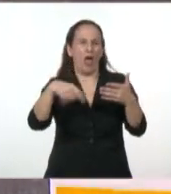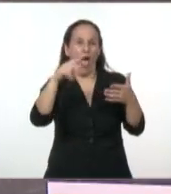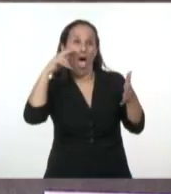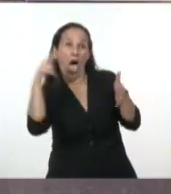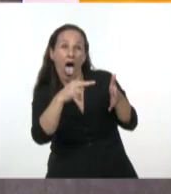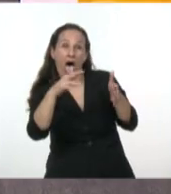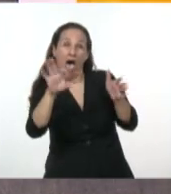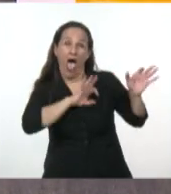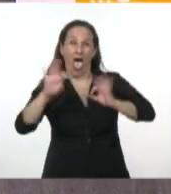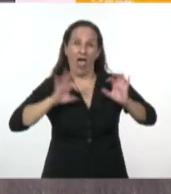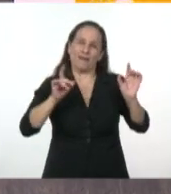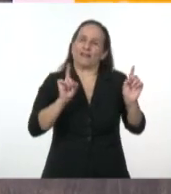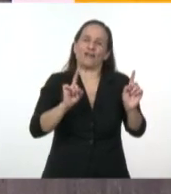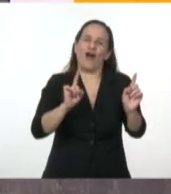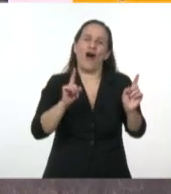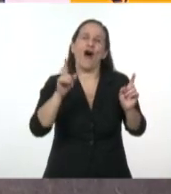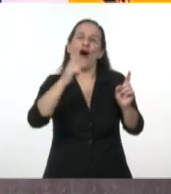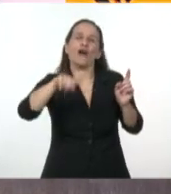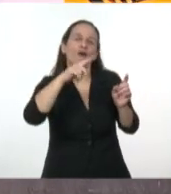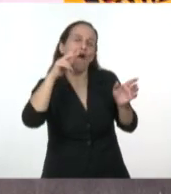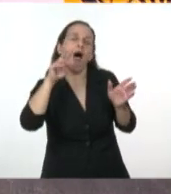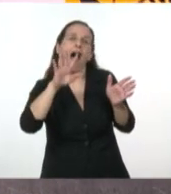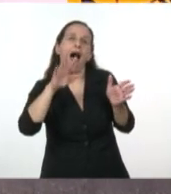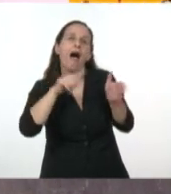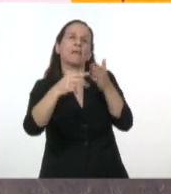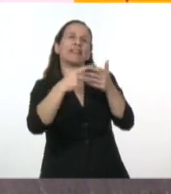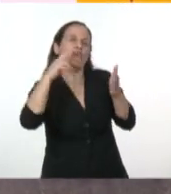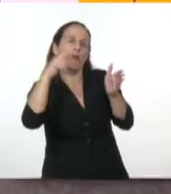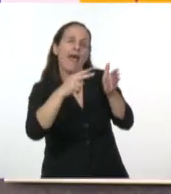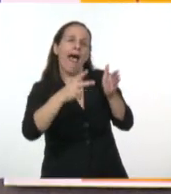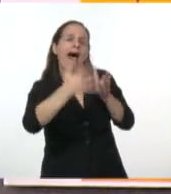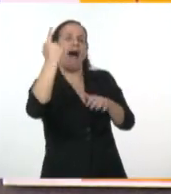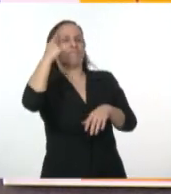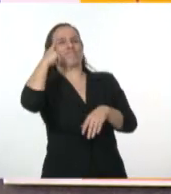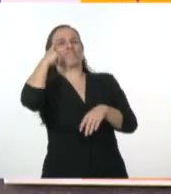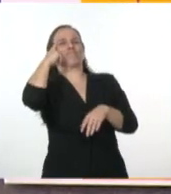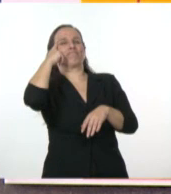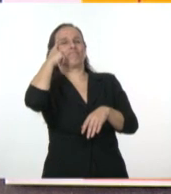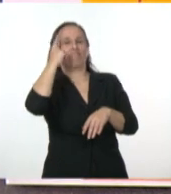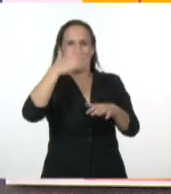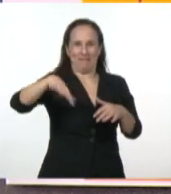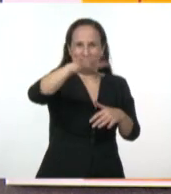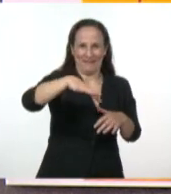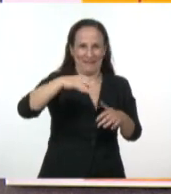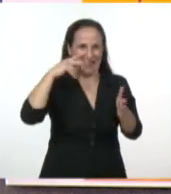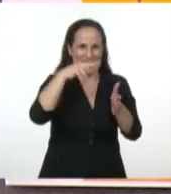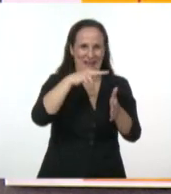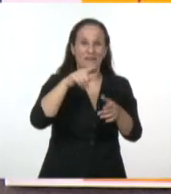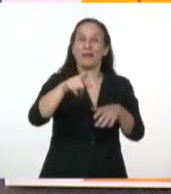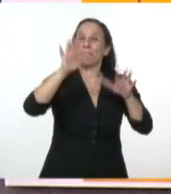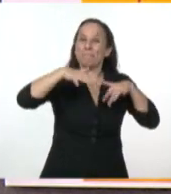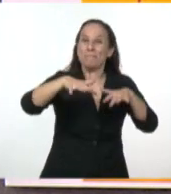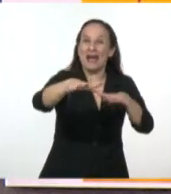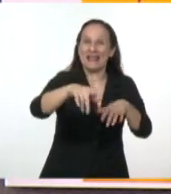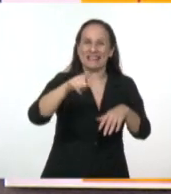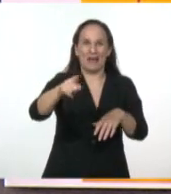sean metafóricas de, claro. Del debate o de la interpelación para los chicos y las chicas. Esta es de una de las marchas, el no